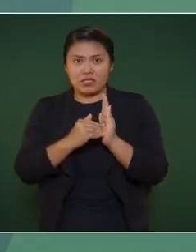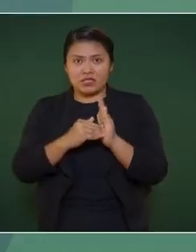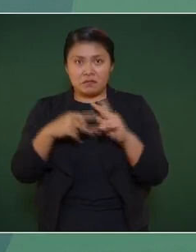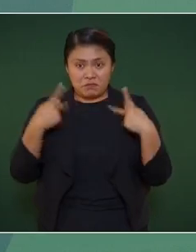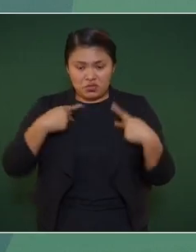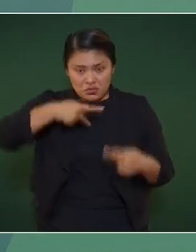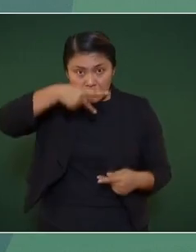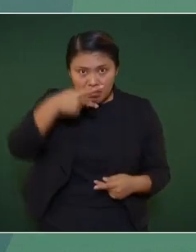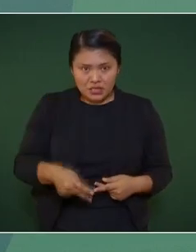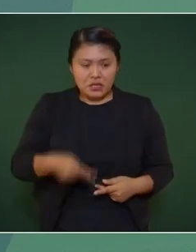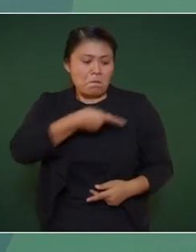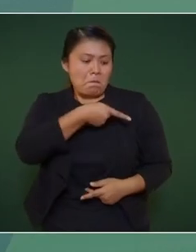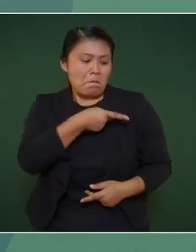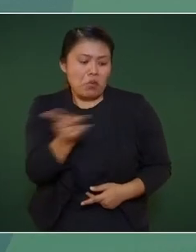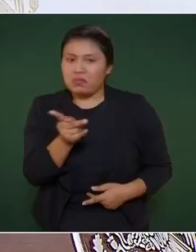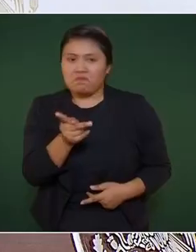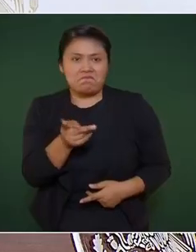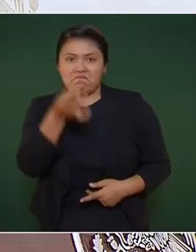de la pobreza.